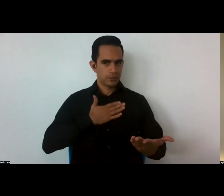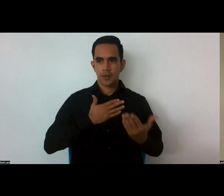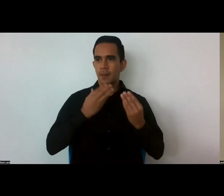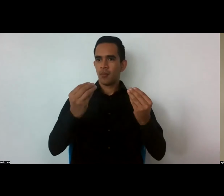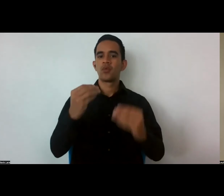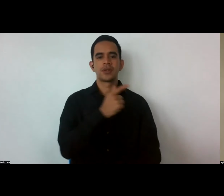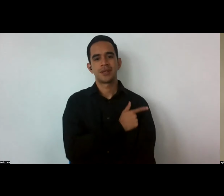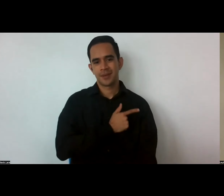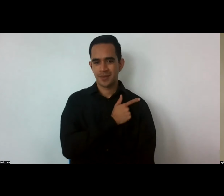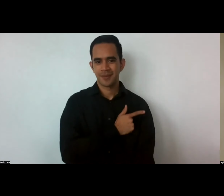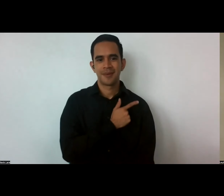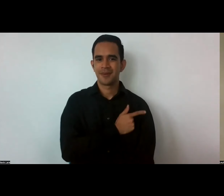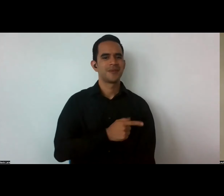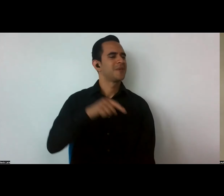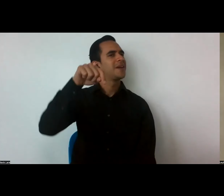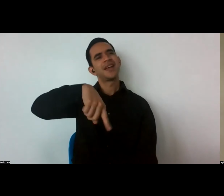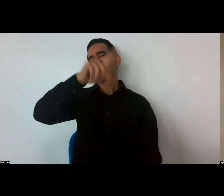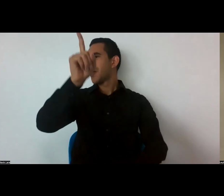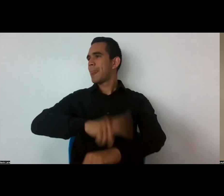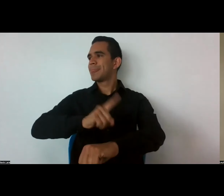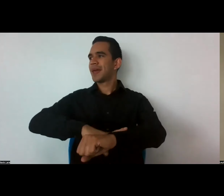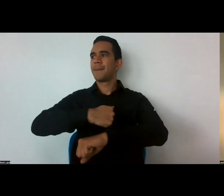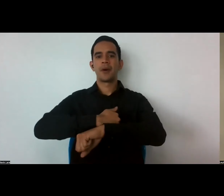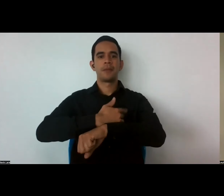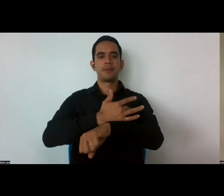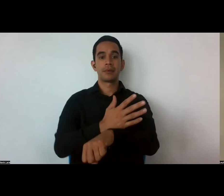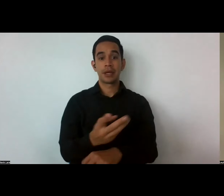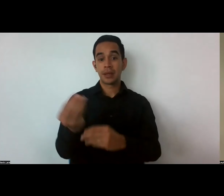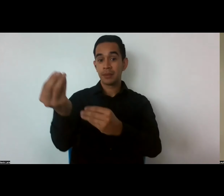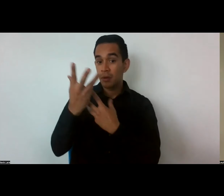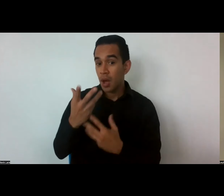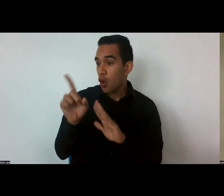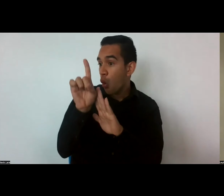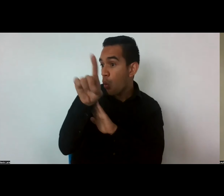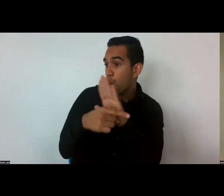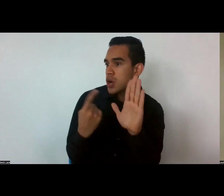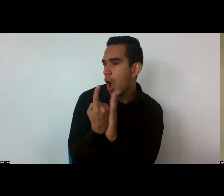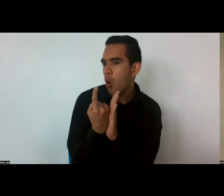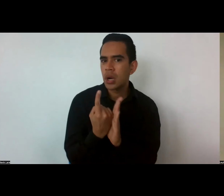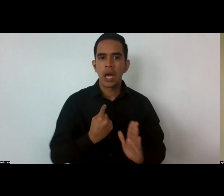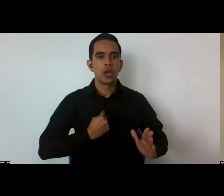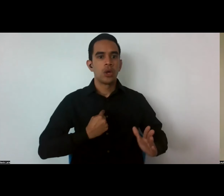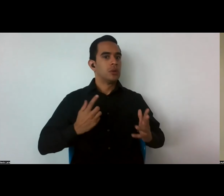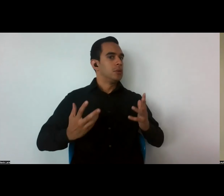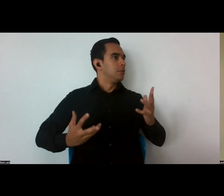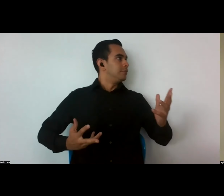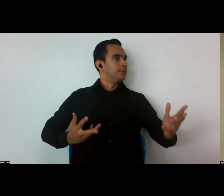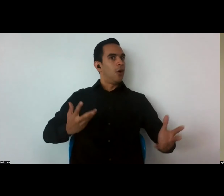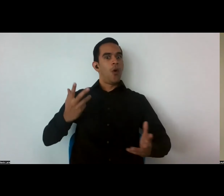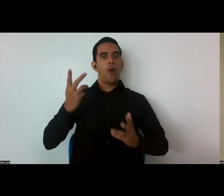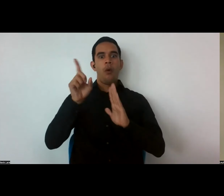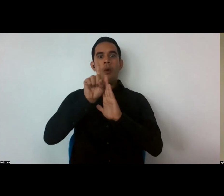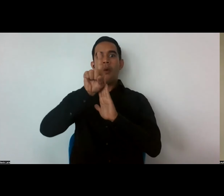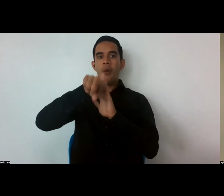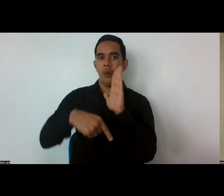que da para muchísimo tiempo. A mí cuando me dijeron, tienes una sola hora, yo dije, ay Dios santo, qué